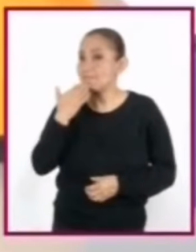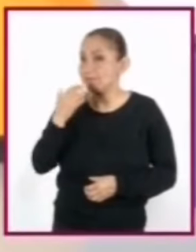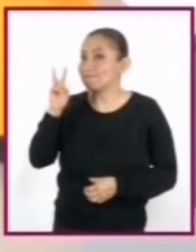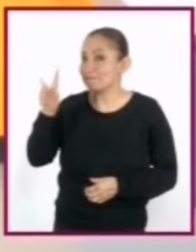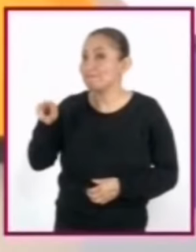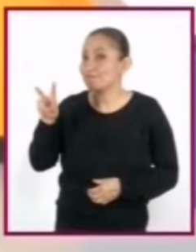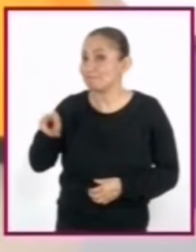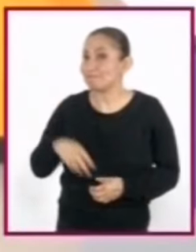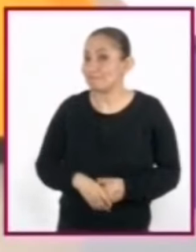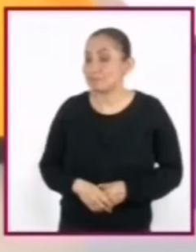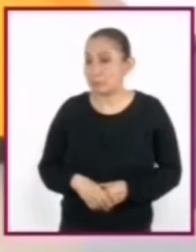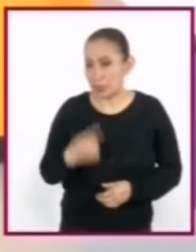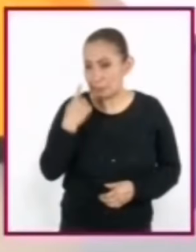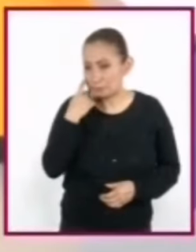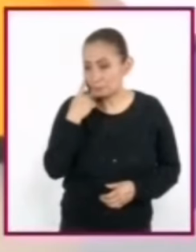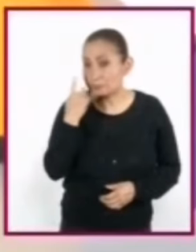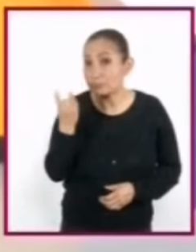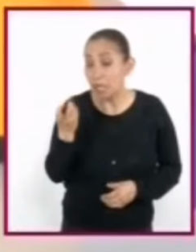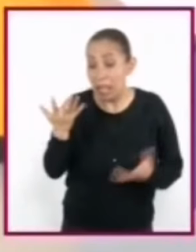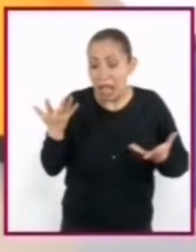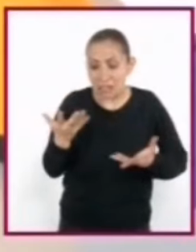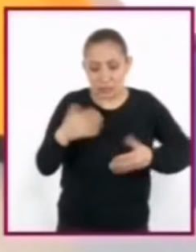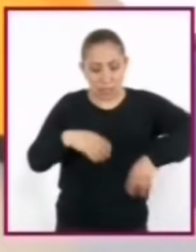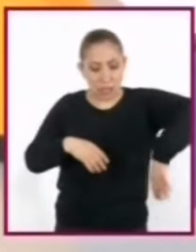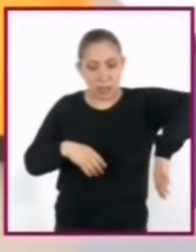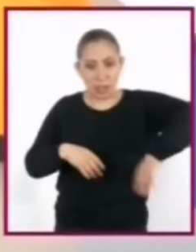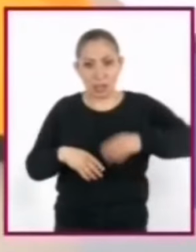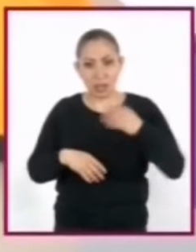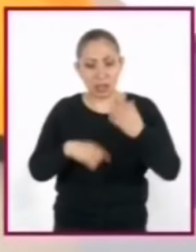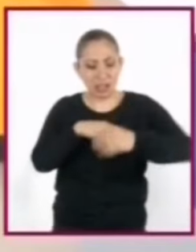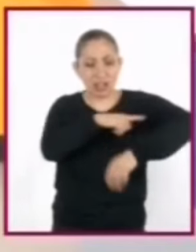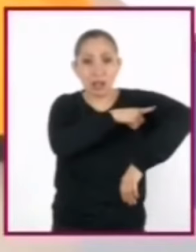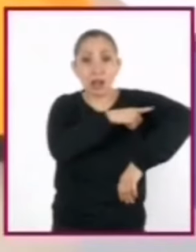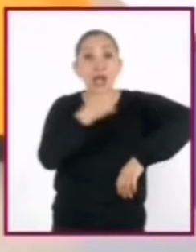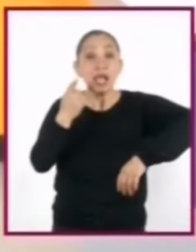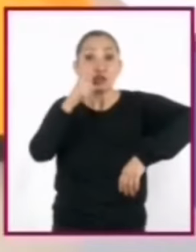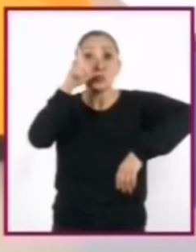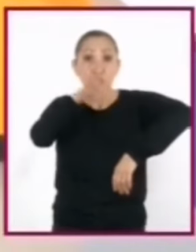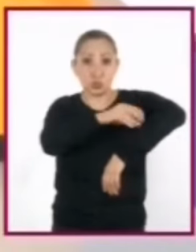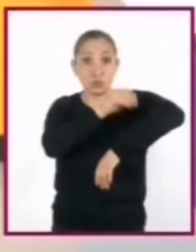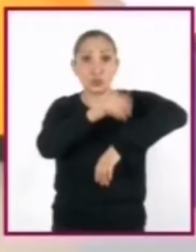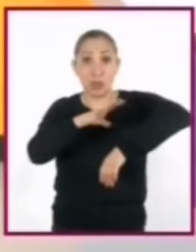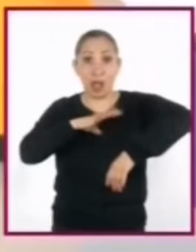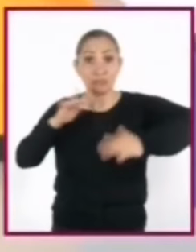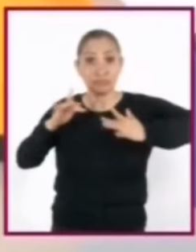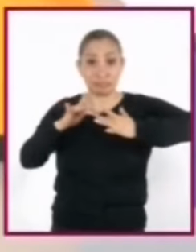Nadia. De hecho, lo que provoca el movimiento de tu brazo es la electricidad,